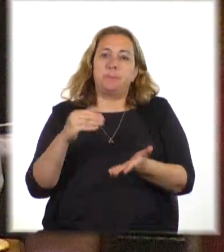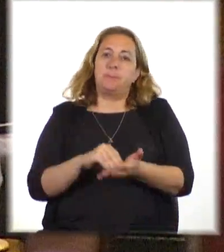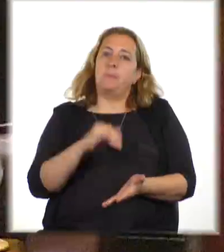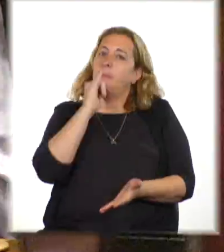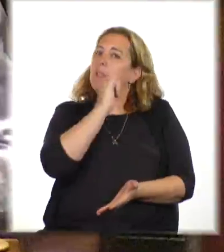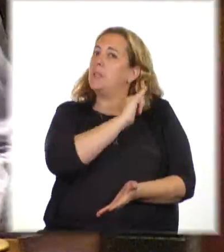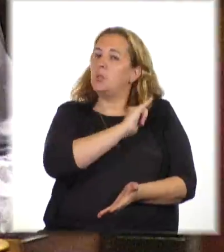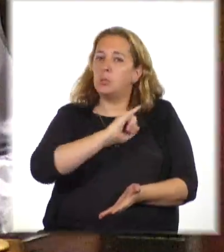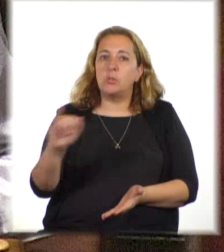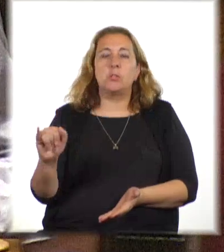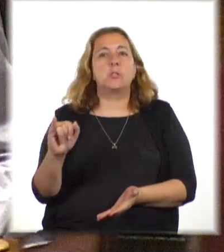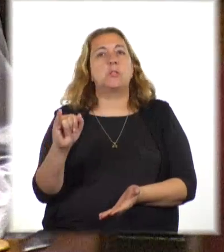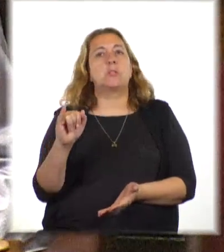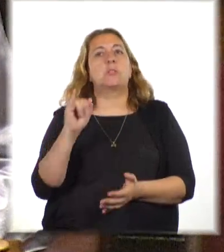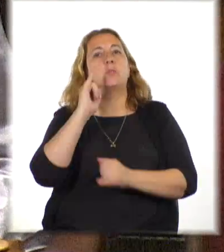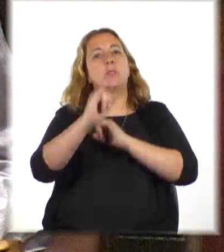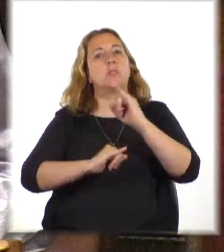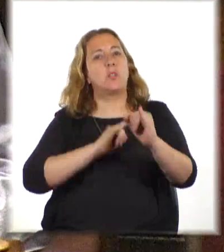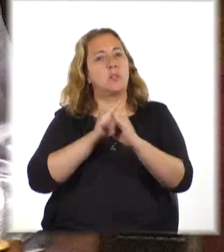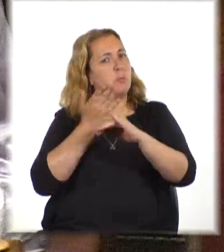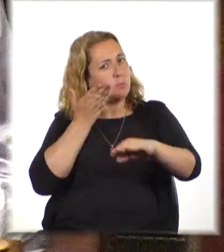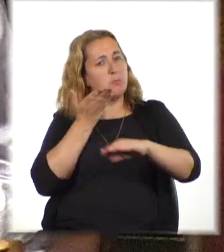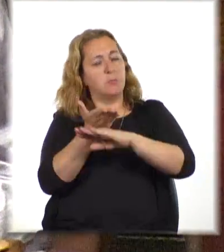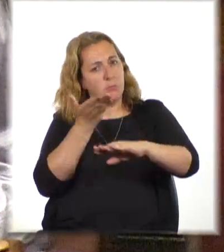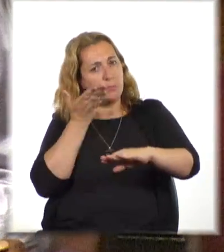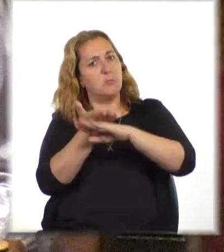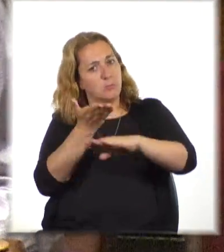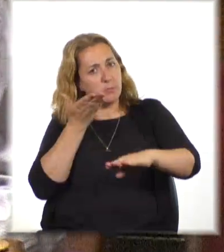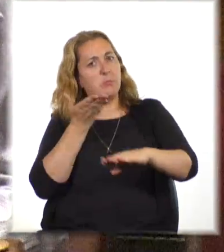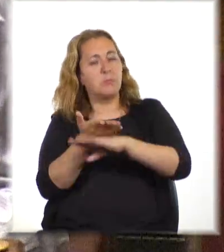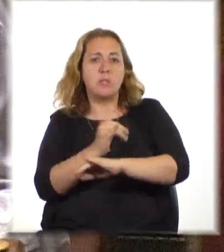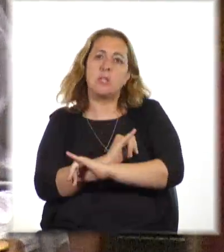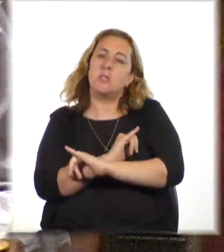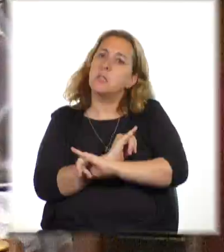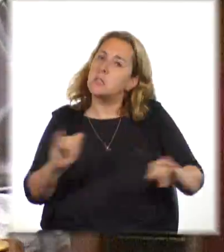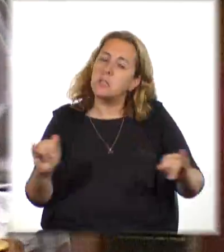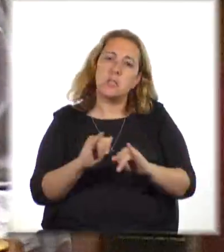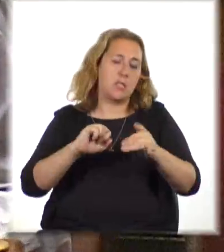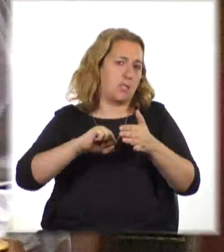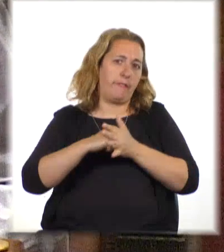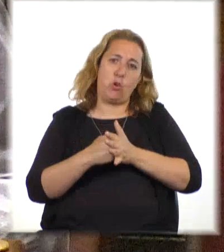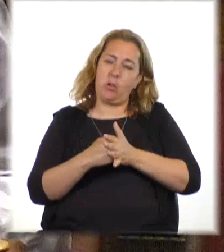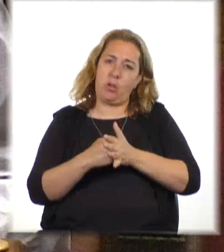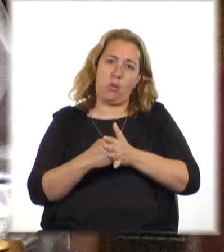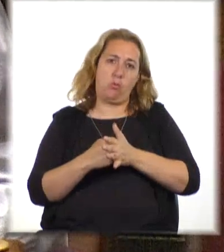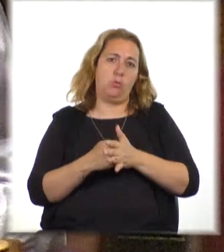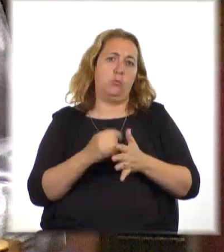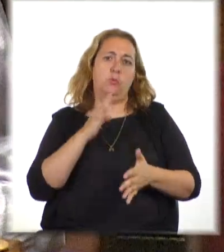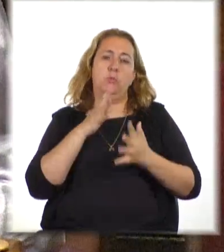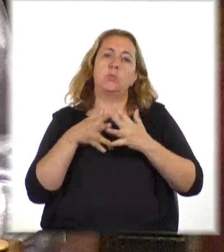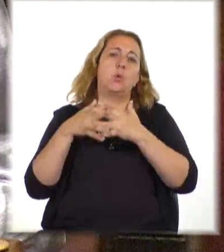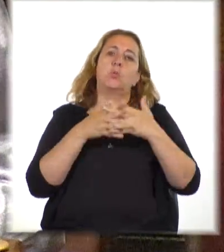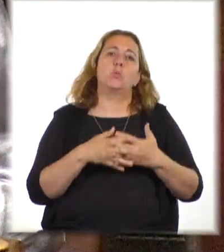internacionalmente se ha solicitado muchas veces que cese el bloqueo de estados unidos a cuba